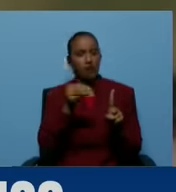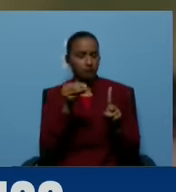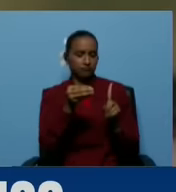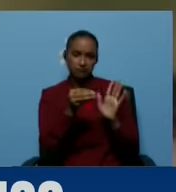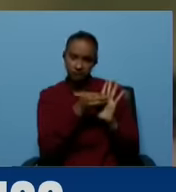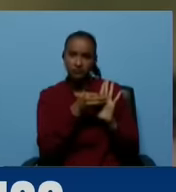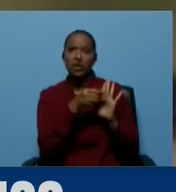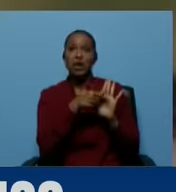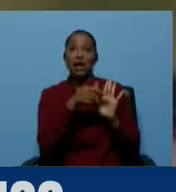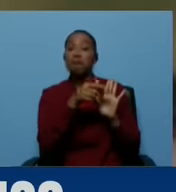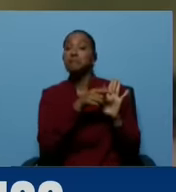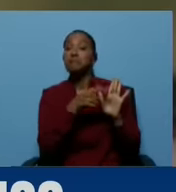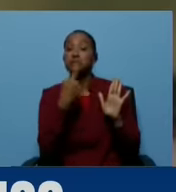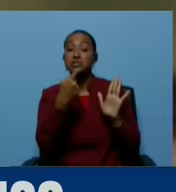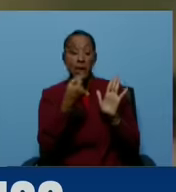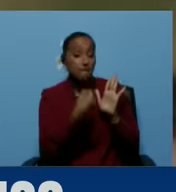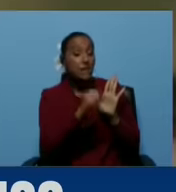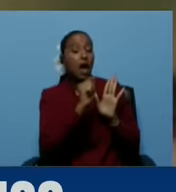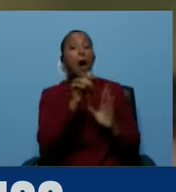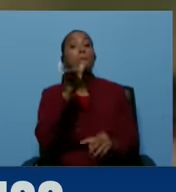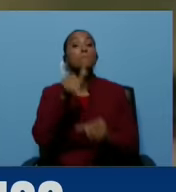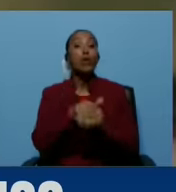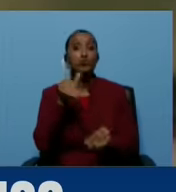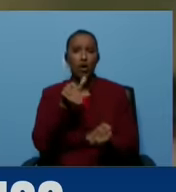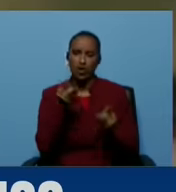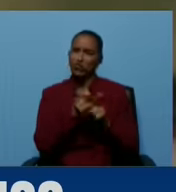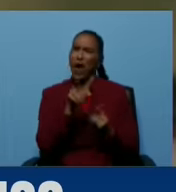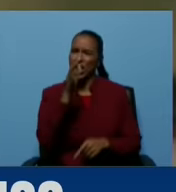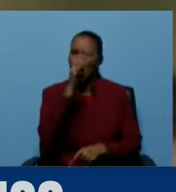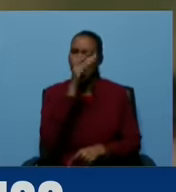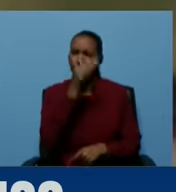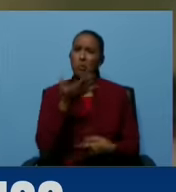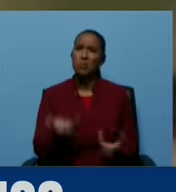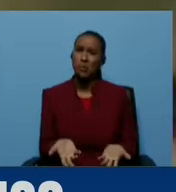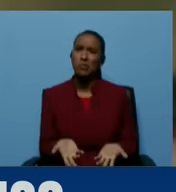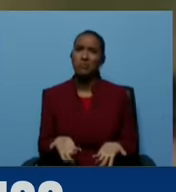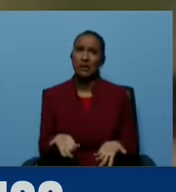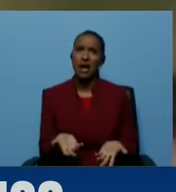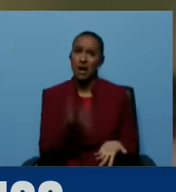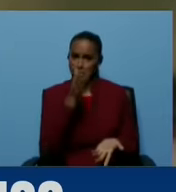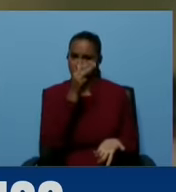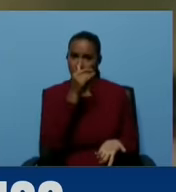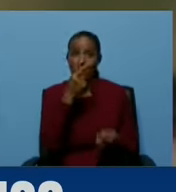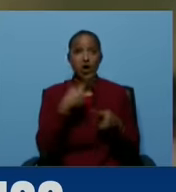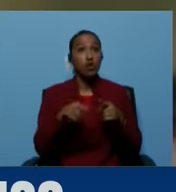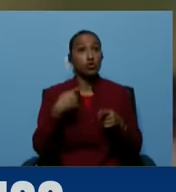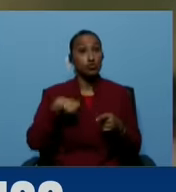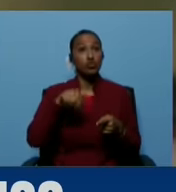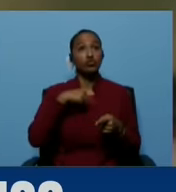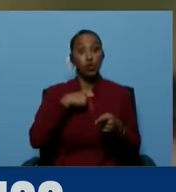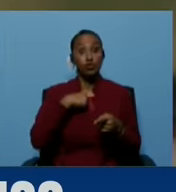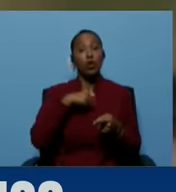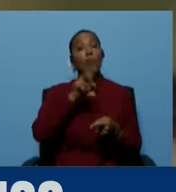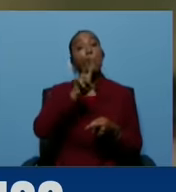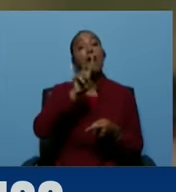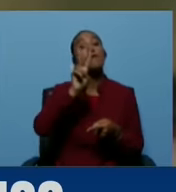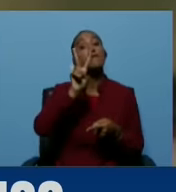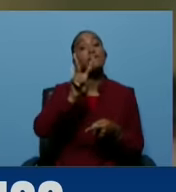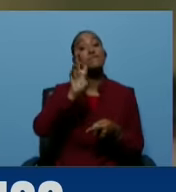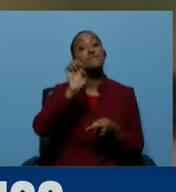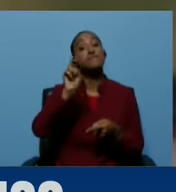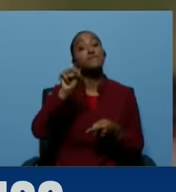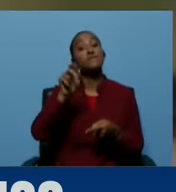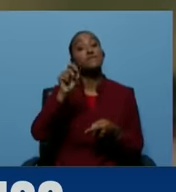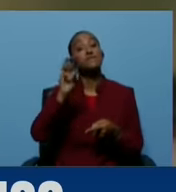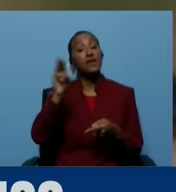también. Pero entre otros, nosotros abrimos en la VENAP y estamos recibiendo las